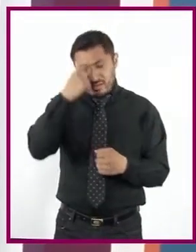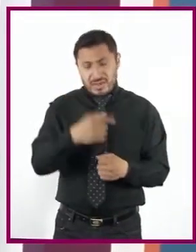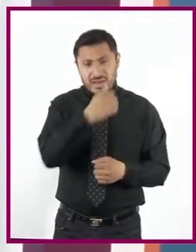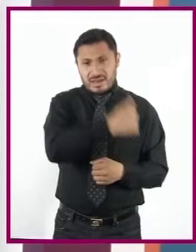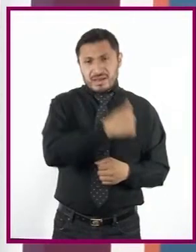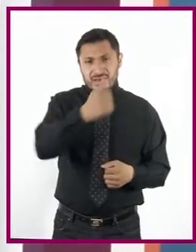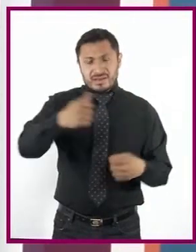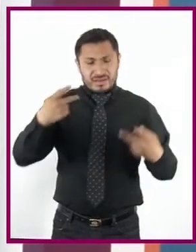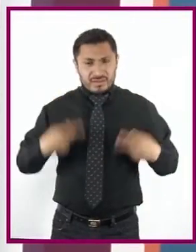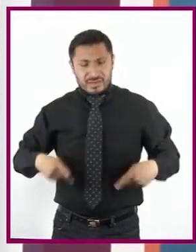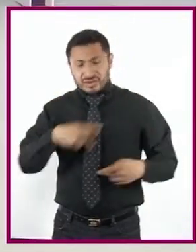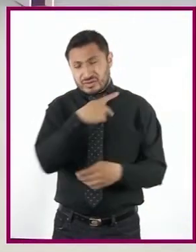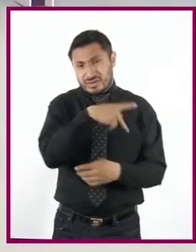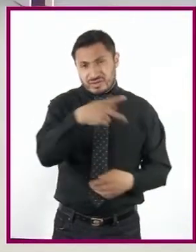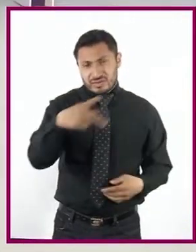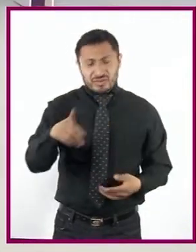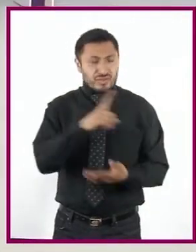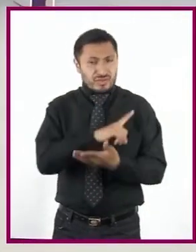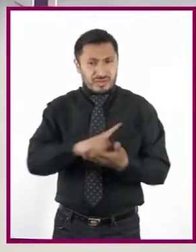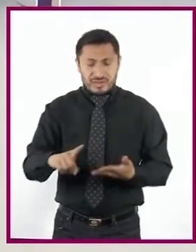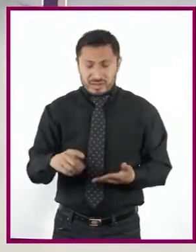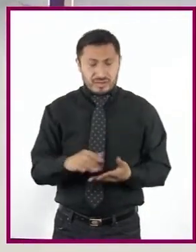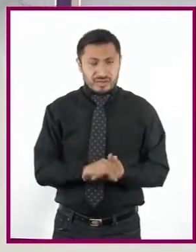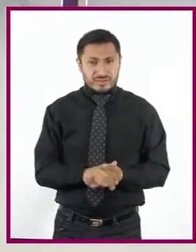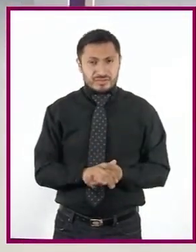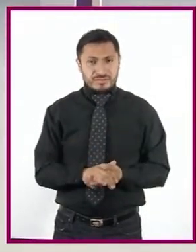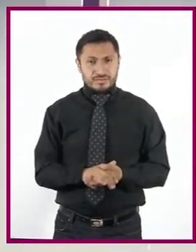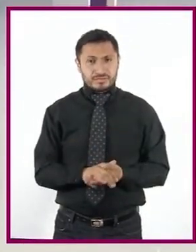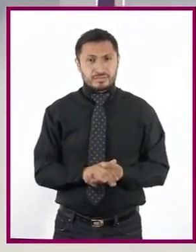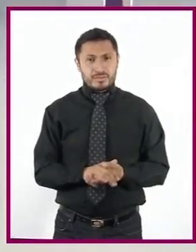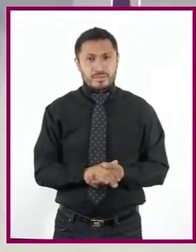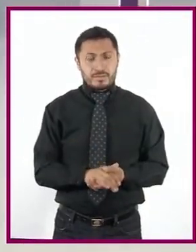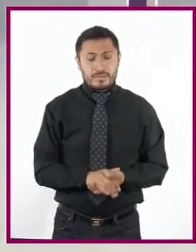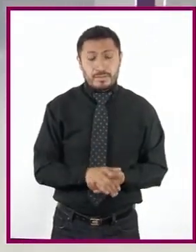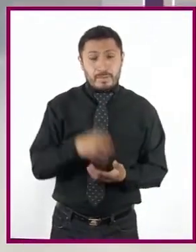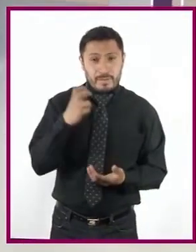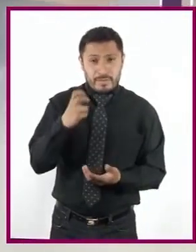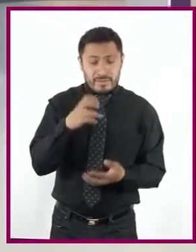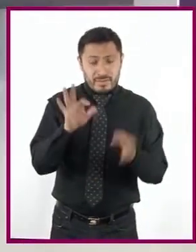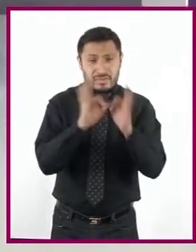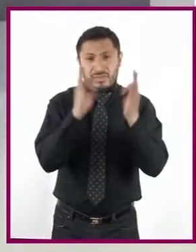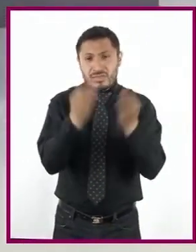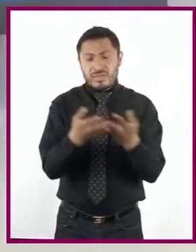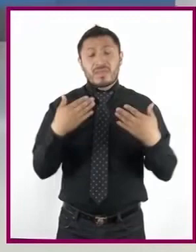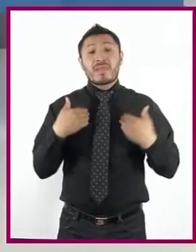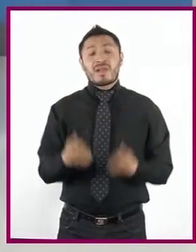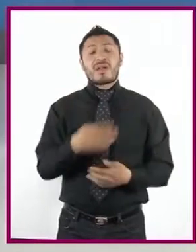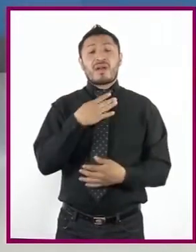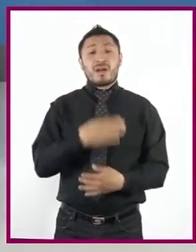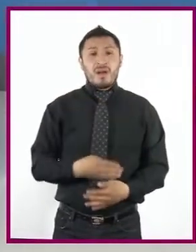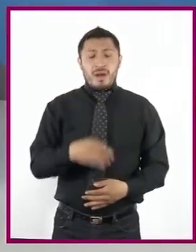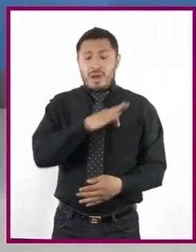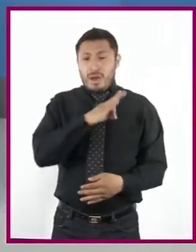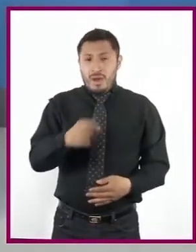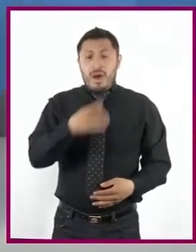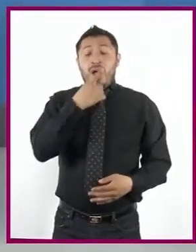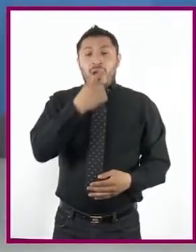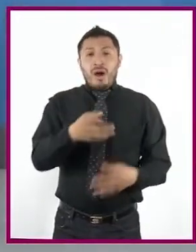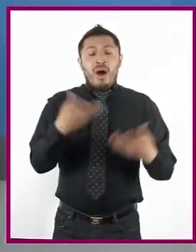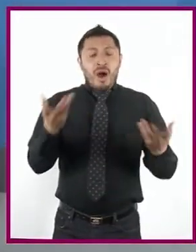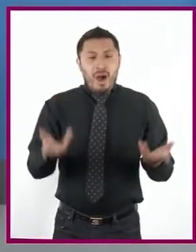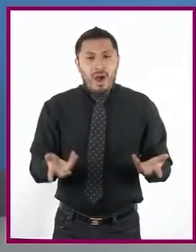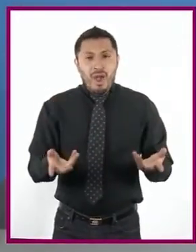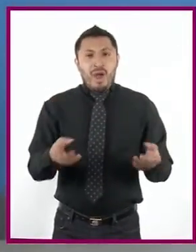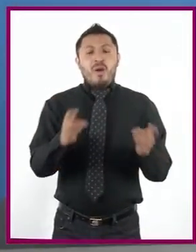derechos que le corresponden. De acuerdo con esta forma de ver la justicia, podemos decir que